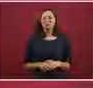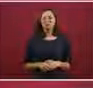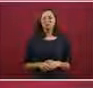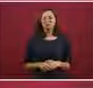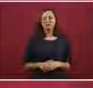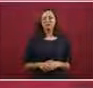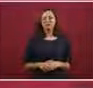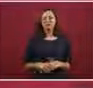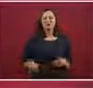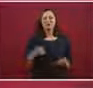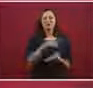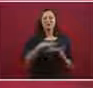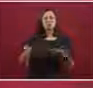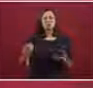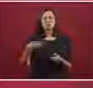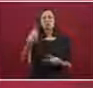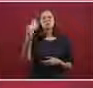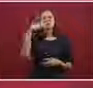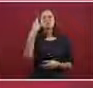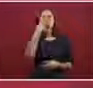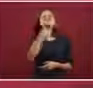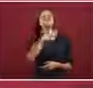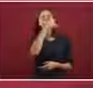cepillos, navajas de rasurar.